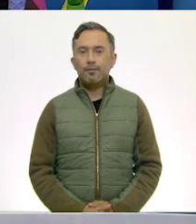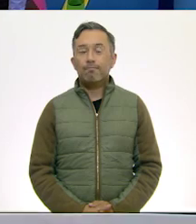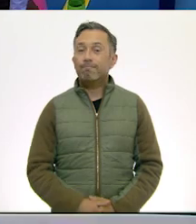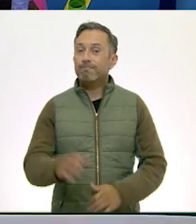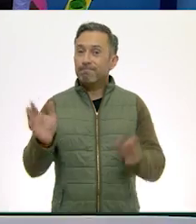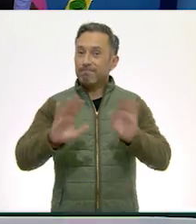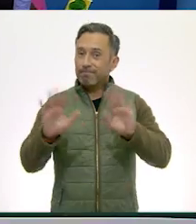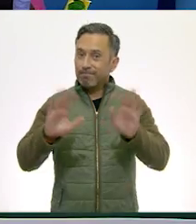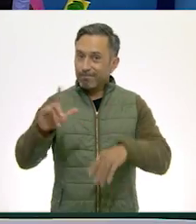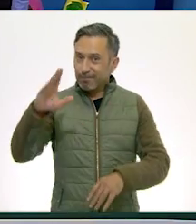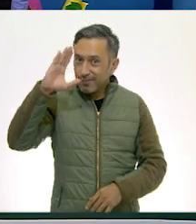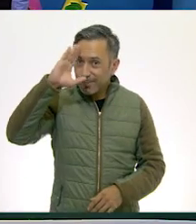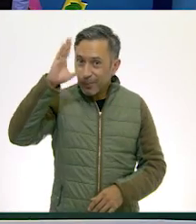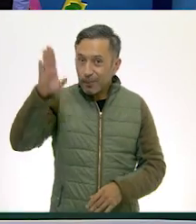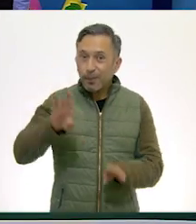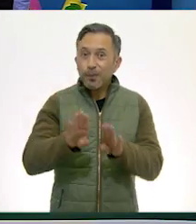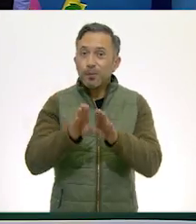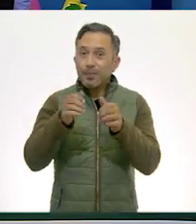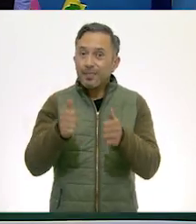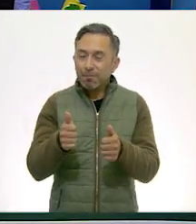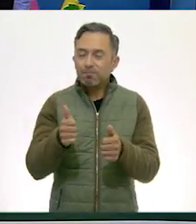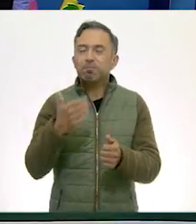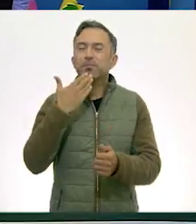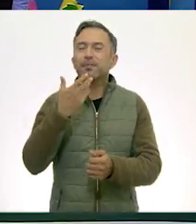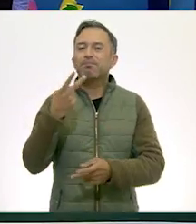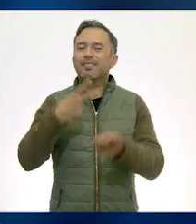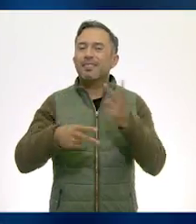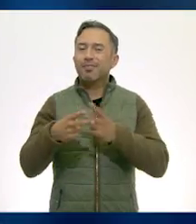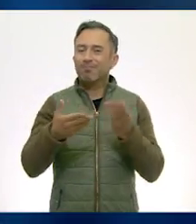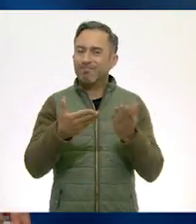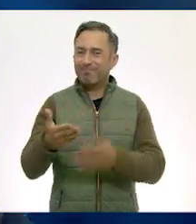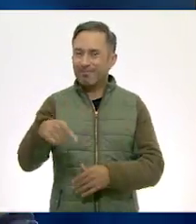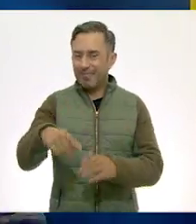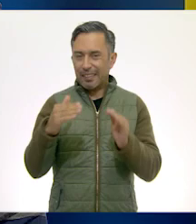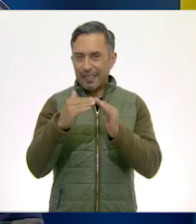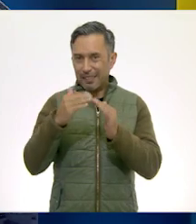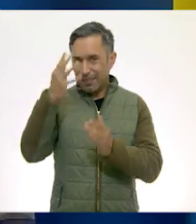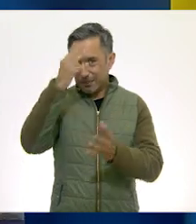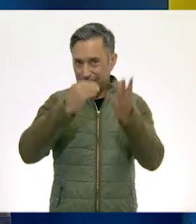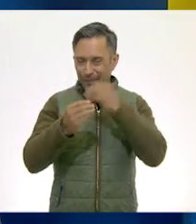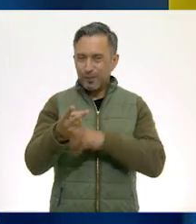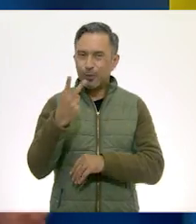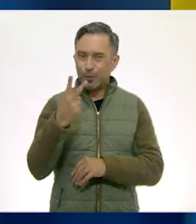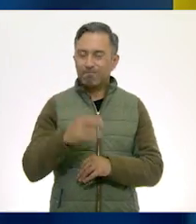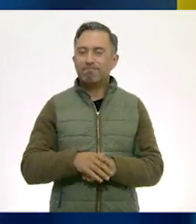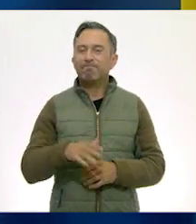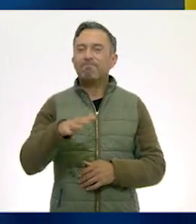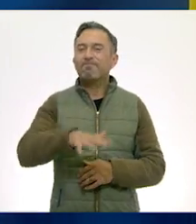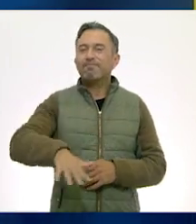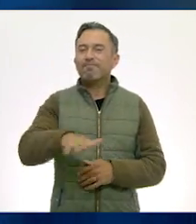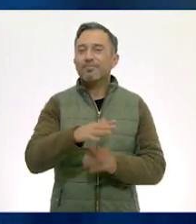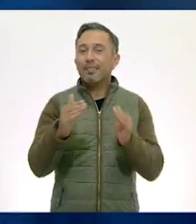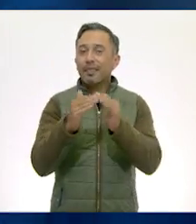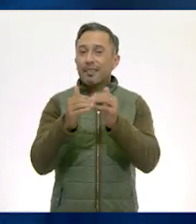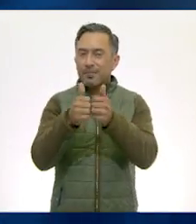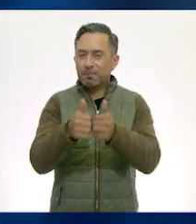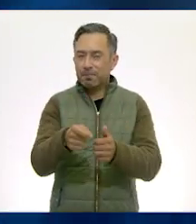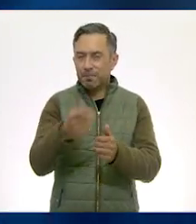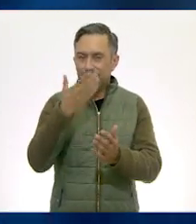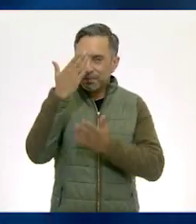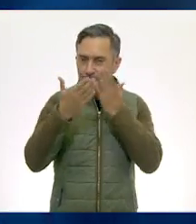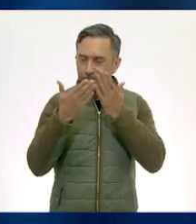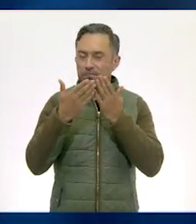Hola, hola, ¿cómo están? Bienvenidos a Aprende en Casa 2, un espacio en el que vamos a poder estudiar y divertirnos